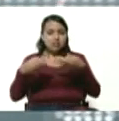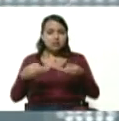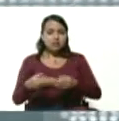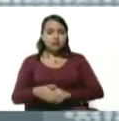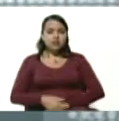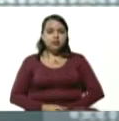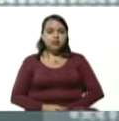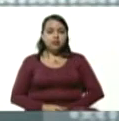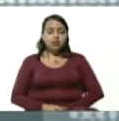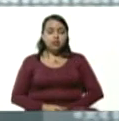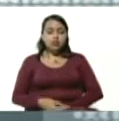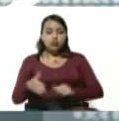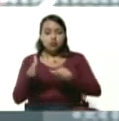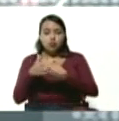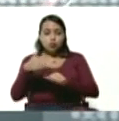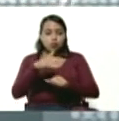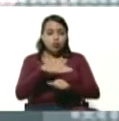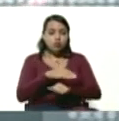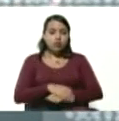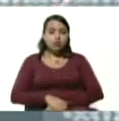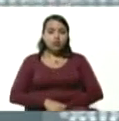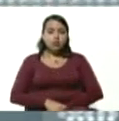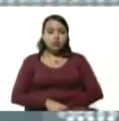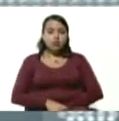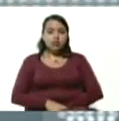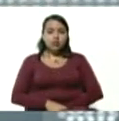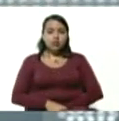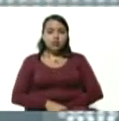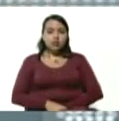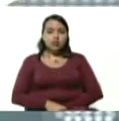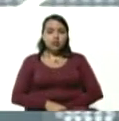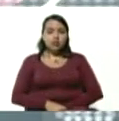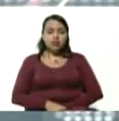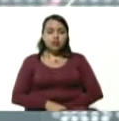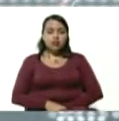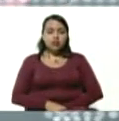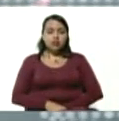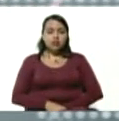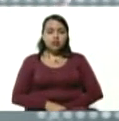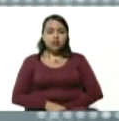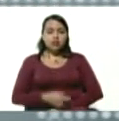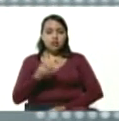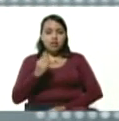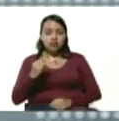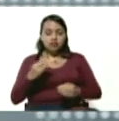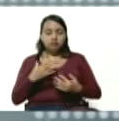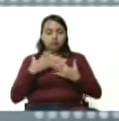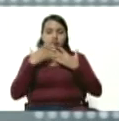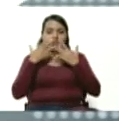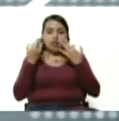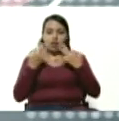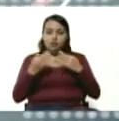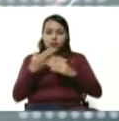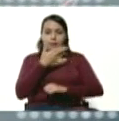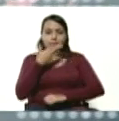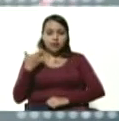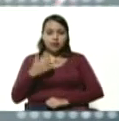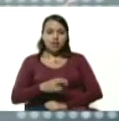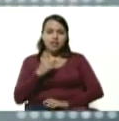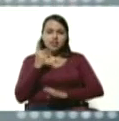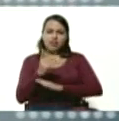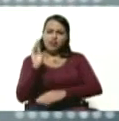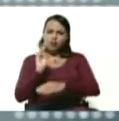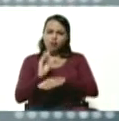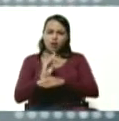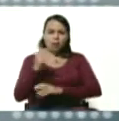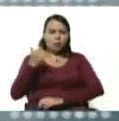quiera que se encuentre buena ventilación y si es respiración natural muchísimo mejor debe evitarse